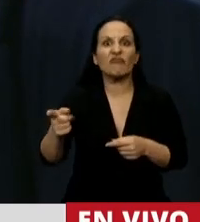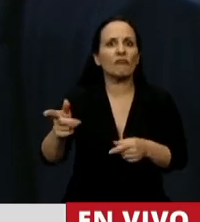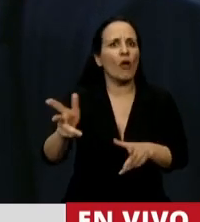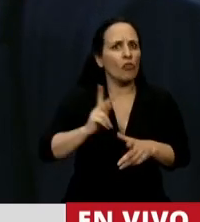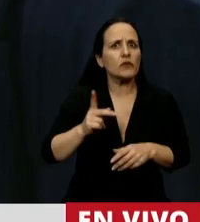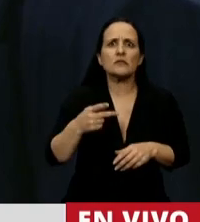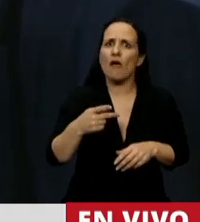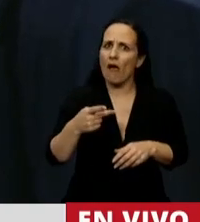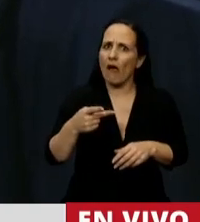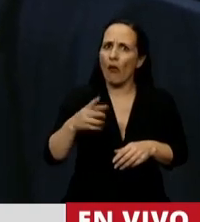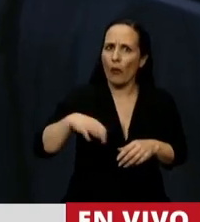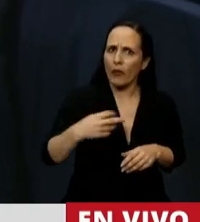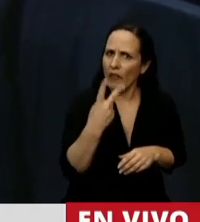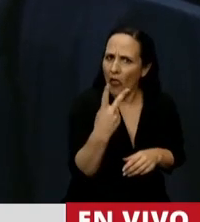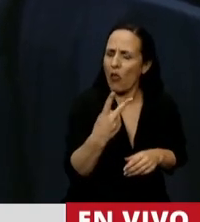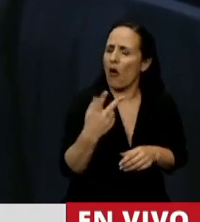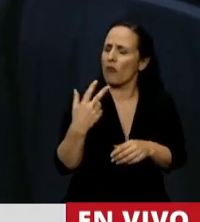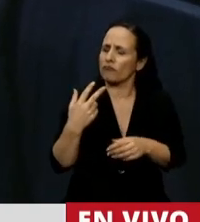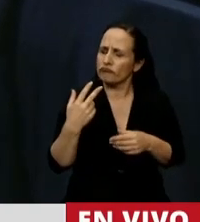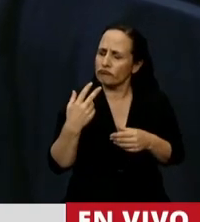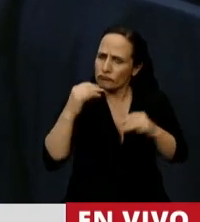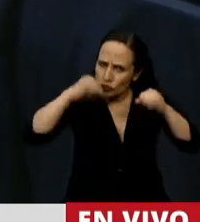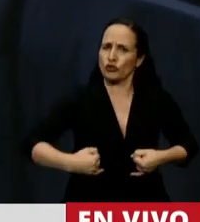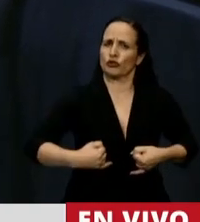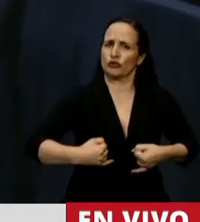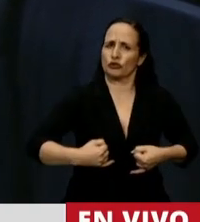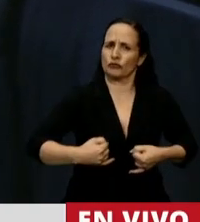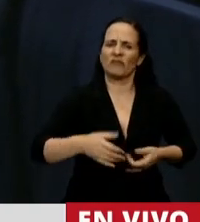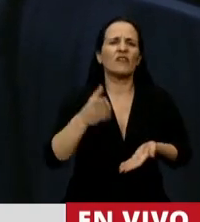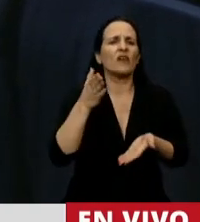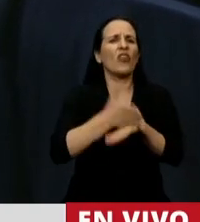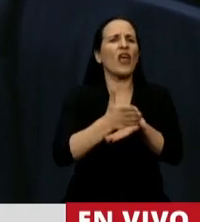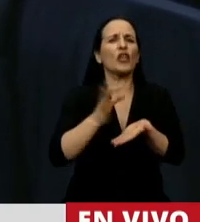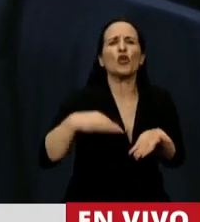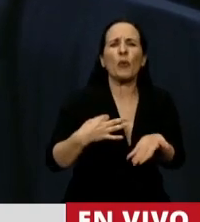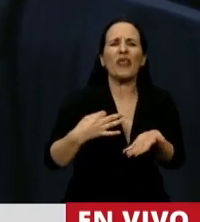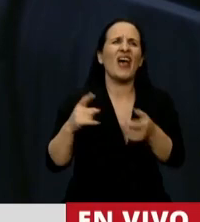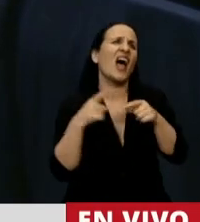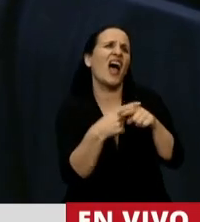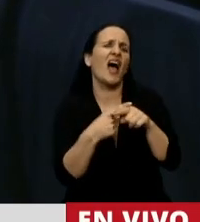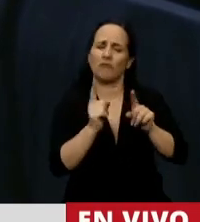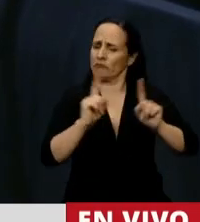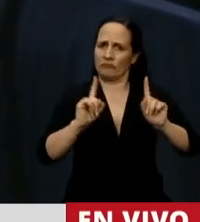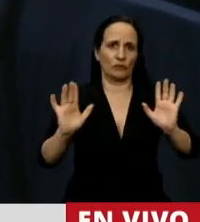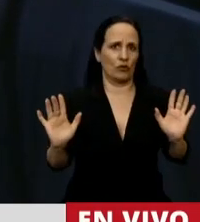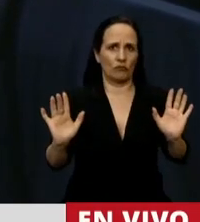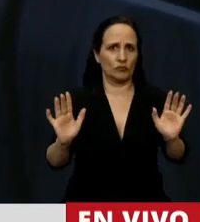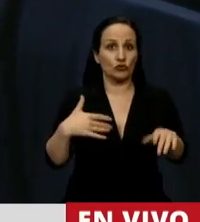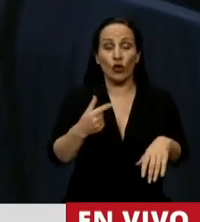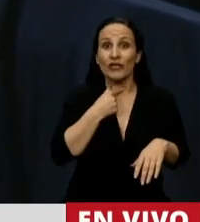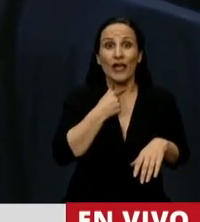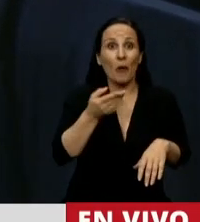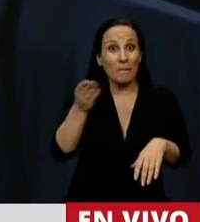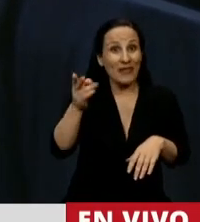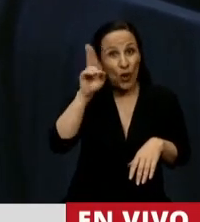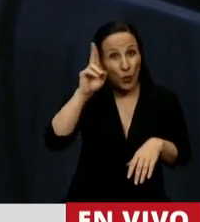vidas y nos dicen que el derecho a la vida no se debate. Mire, quiero pedirle